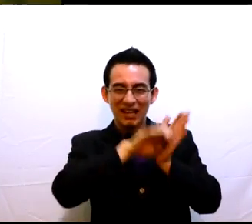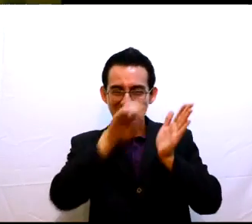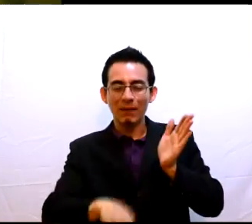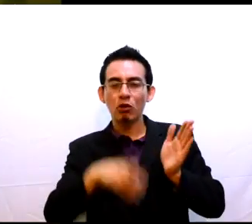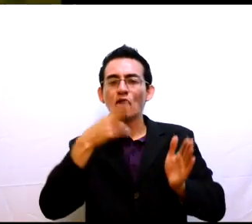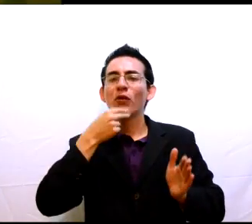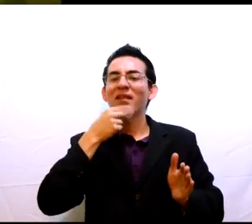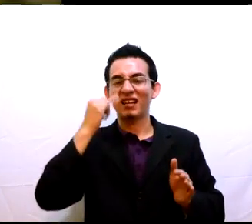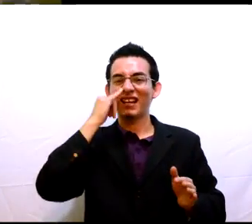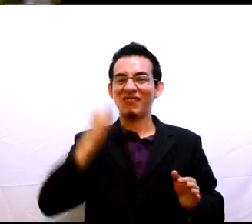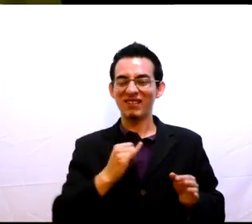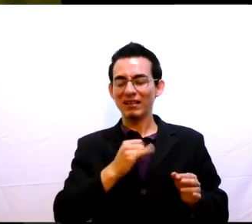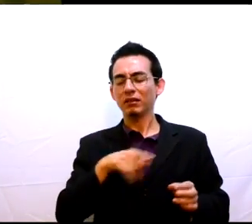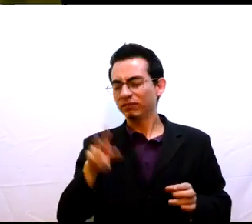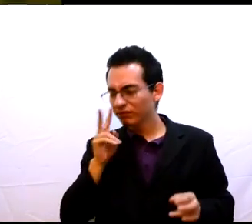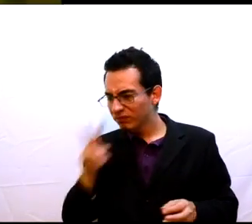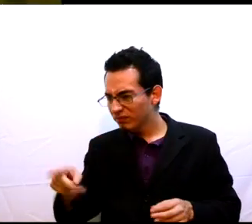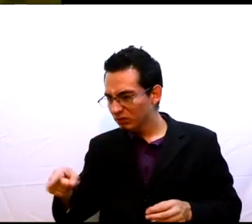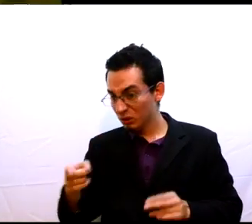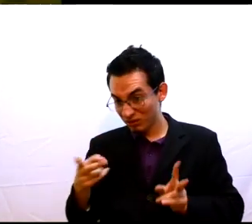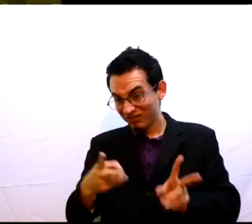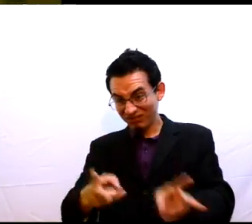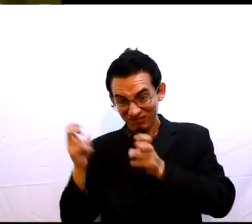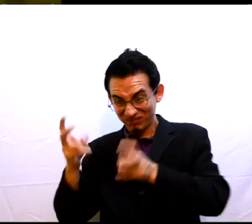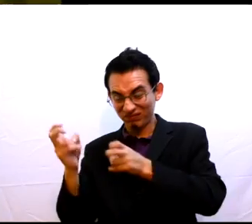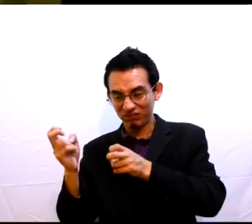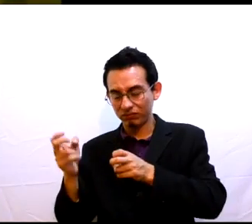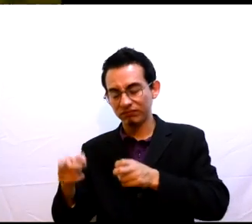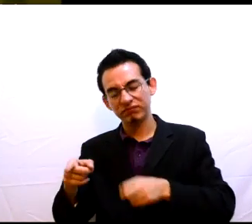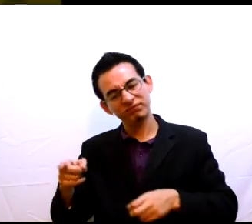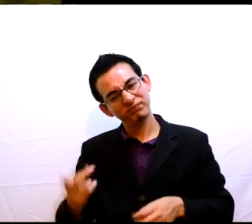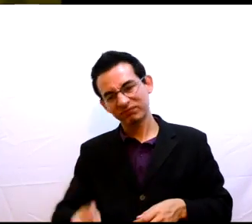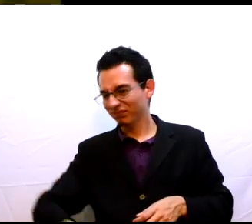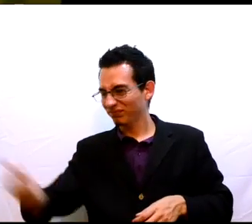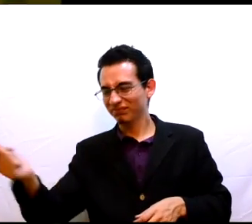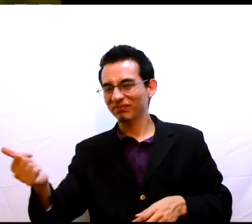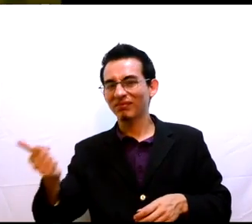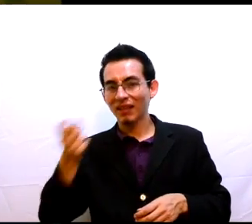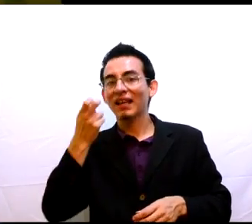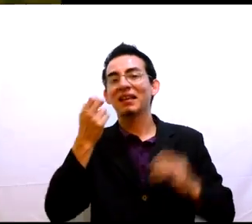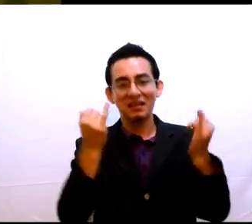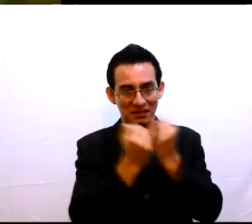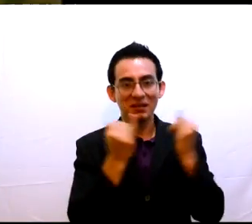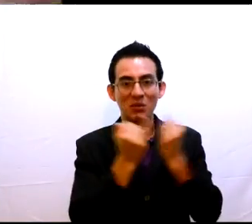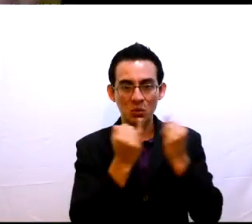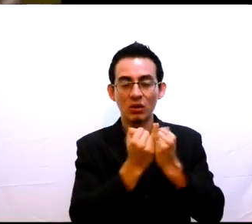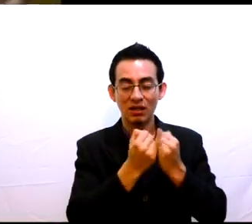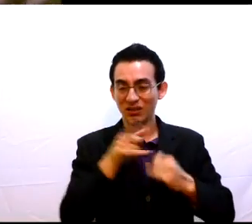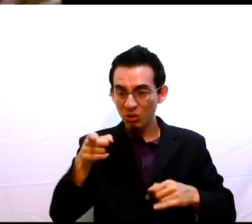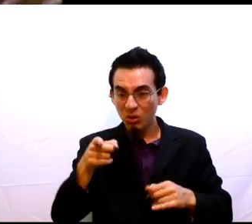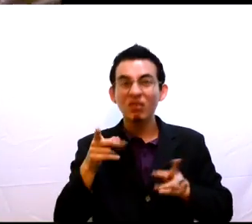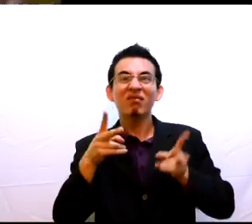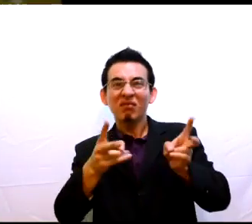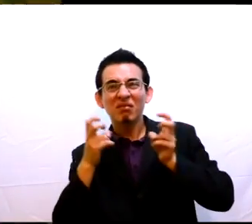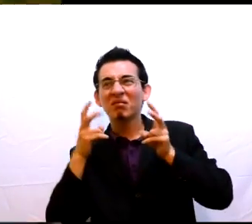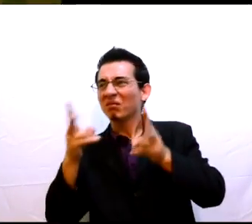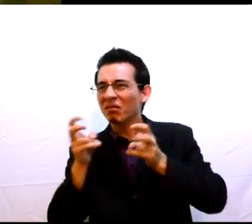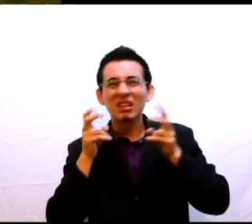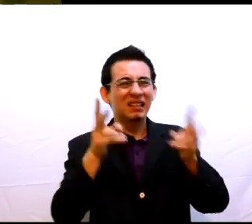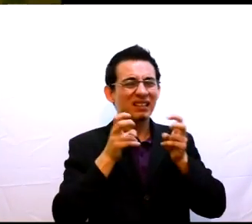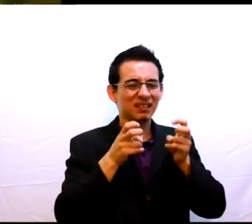cierta manera robo porque es una manera de robar dice el que hurtaba no surte más ya párenle